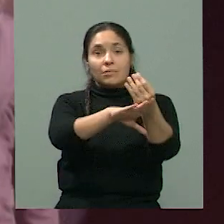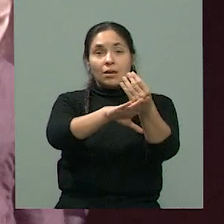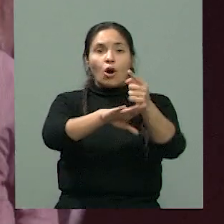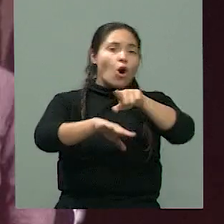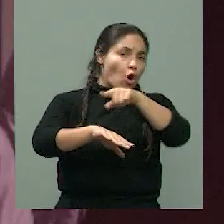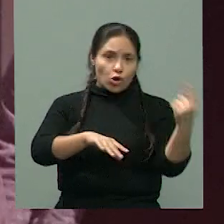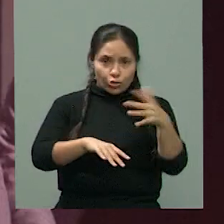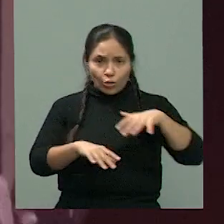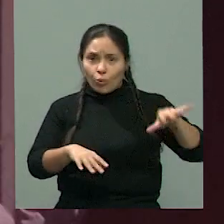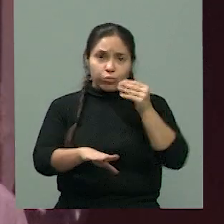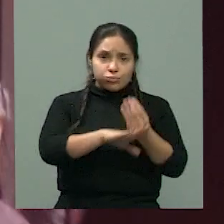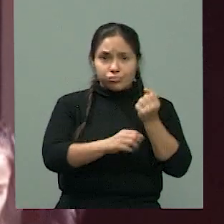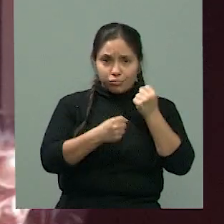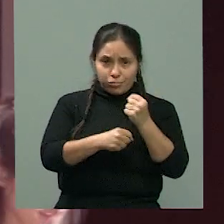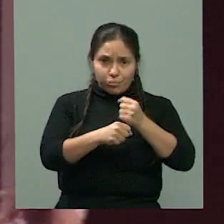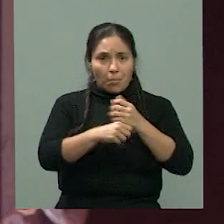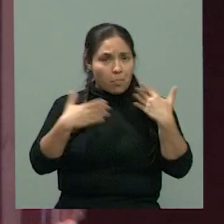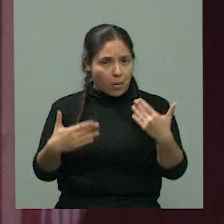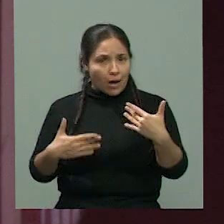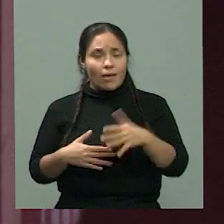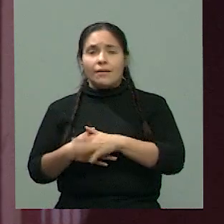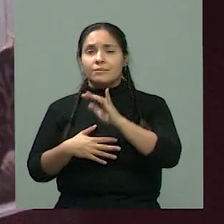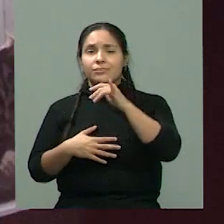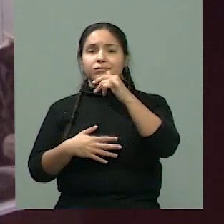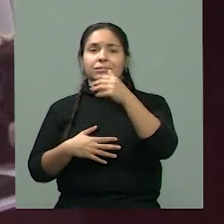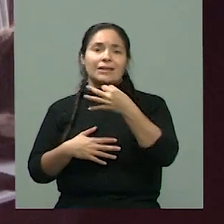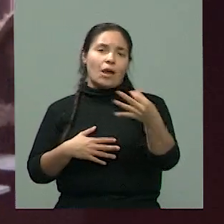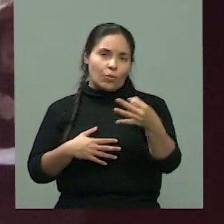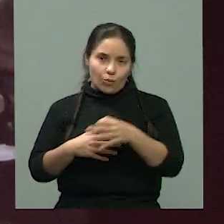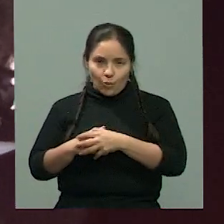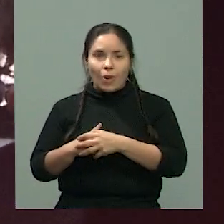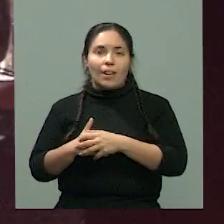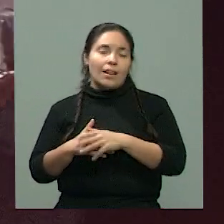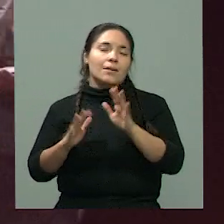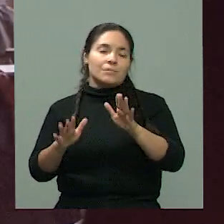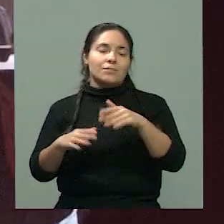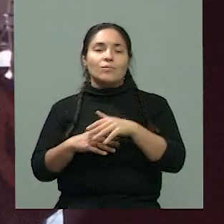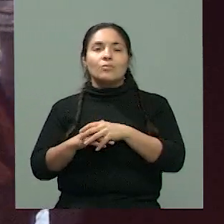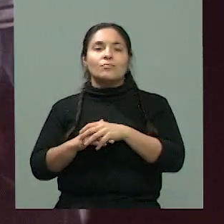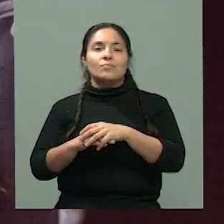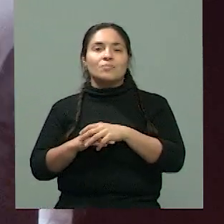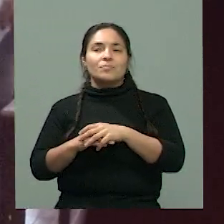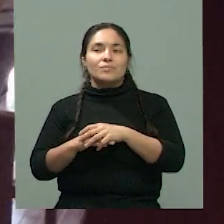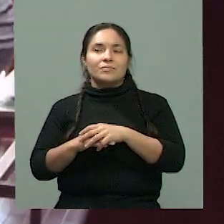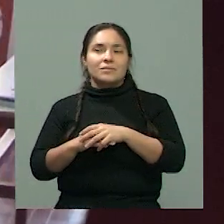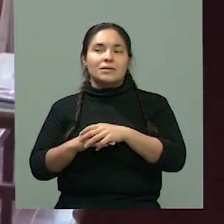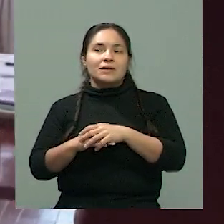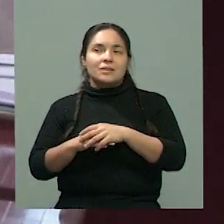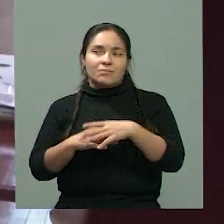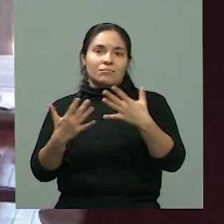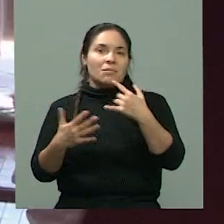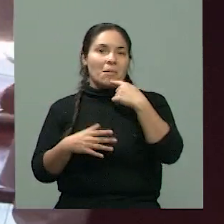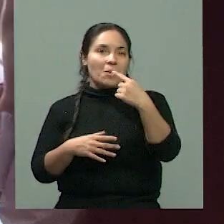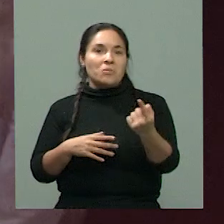sí. Lo importante es que el sentido utilitarista de la humanidad en general, ¿no?, es como muy fuerte